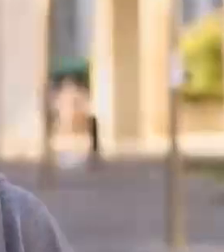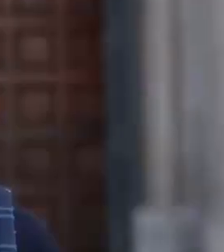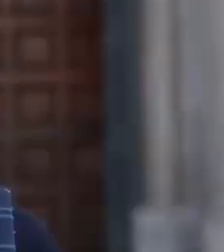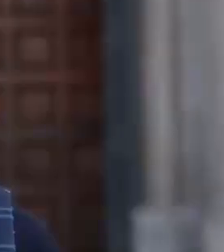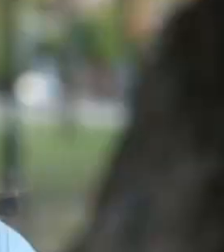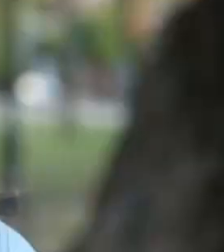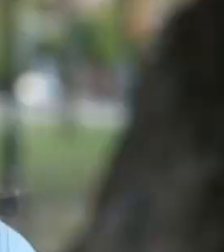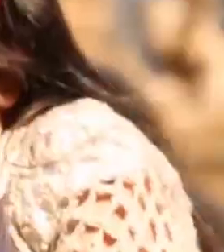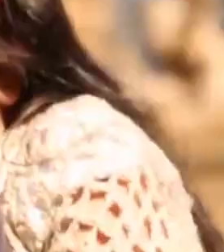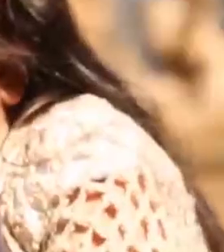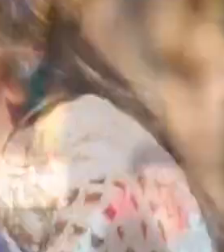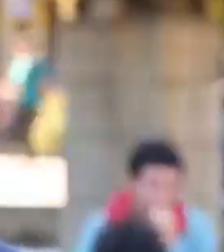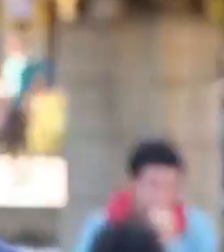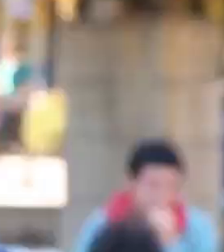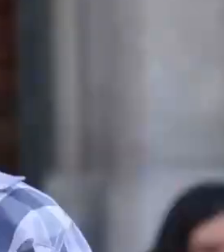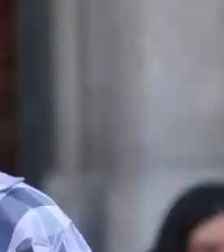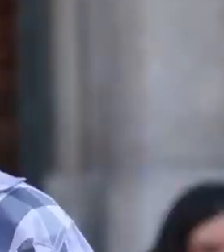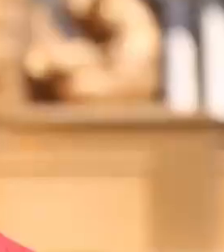¡Gracias!